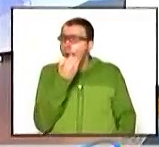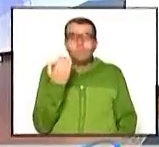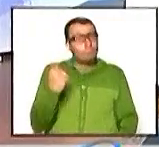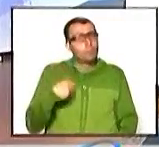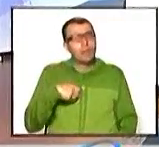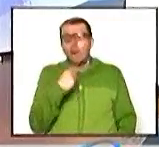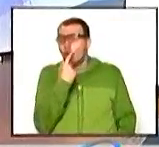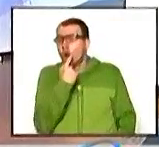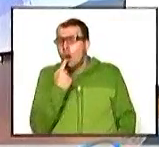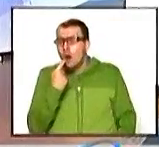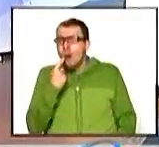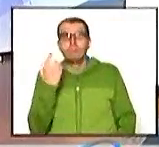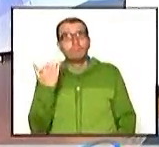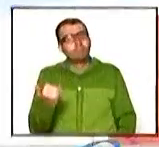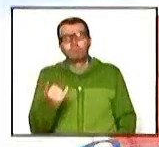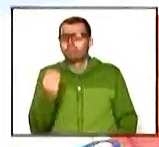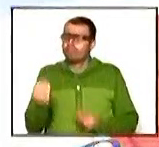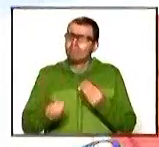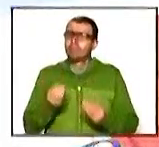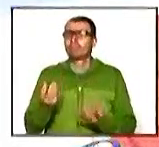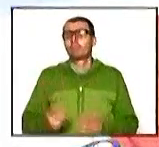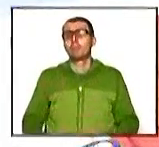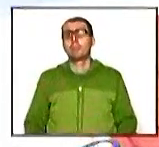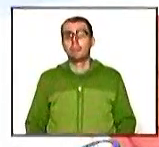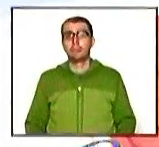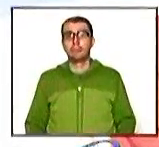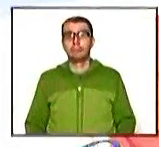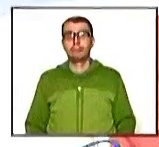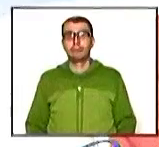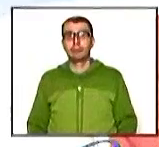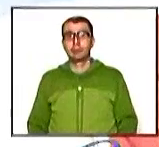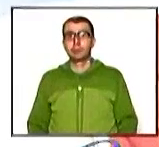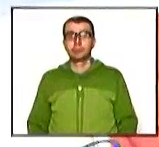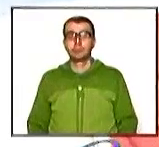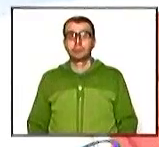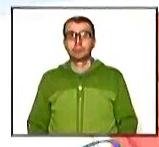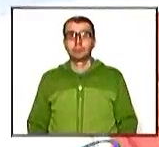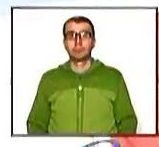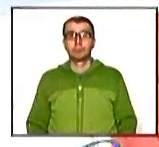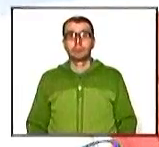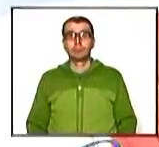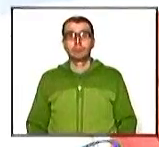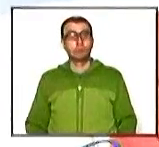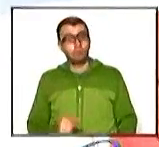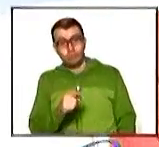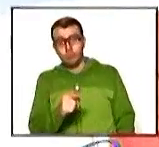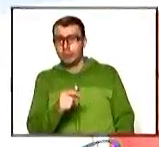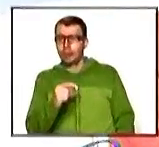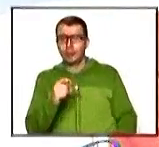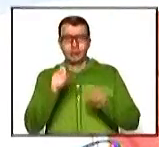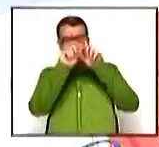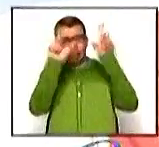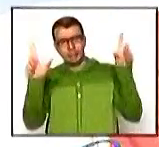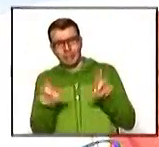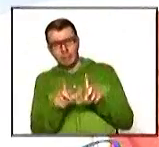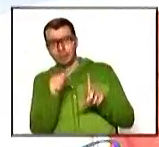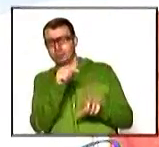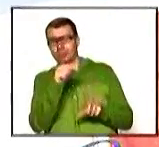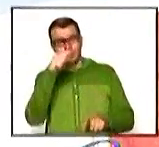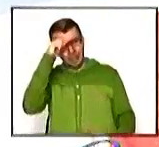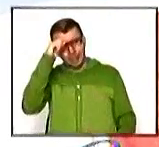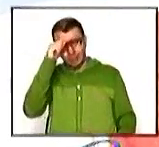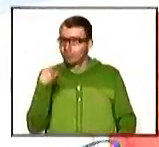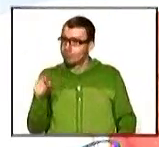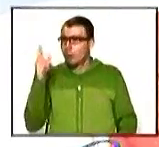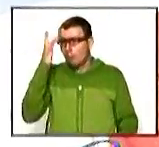muchas gracias. Gracias, doctor, a usted, muy amable. Pues si ya le hicieron un examen y sale negativo, de pronto uno dice, ¿por qué le